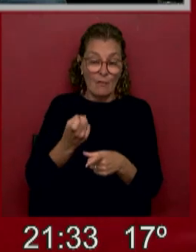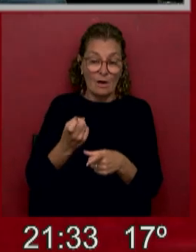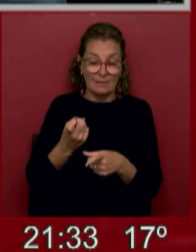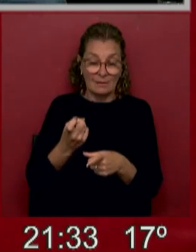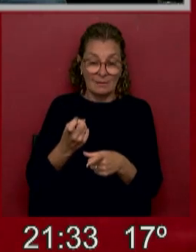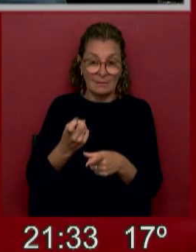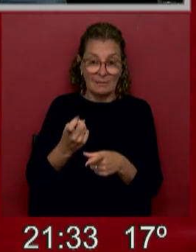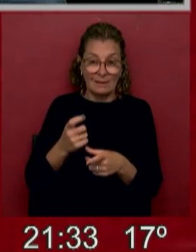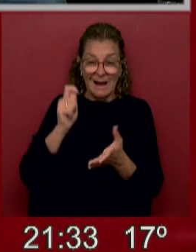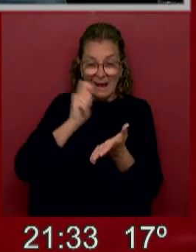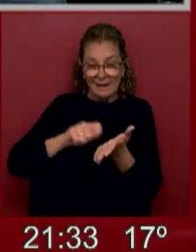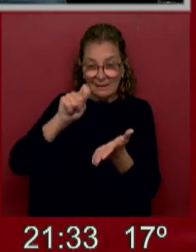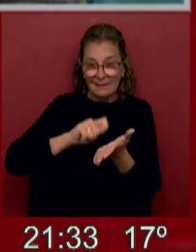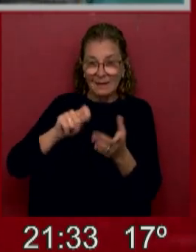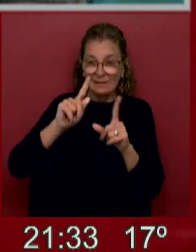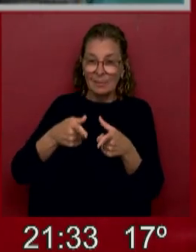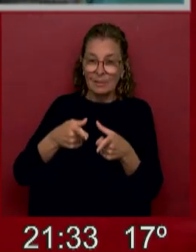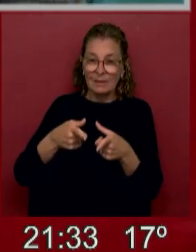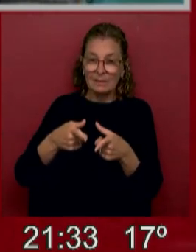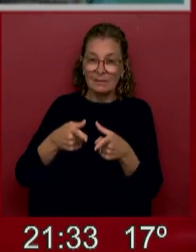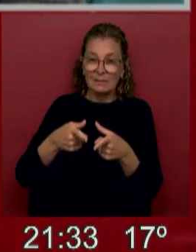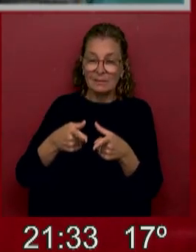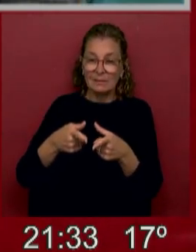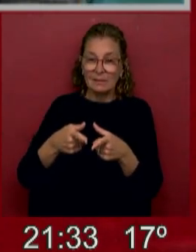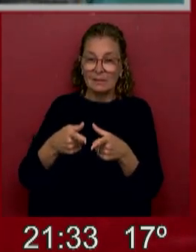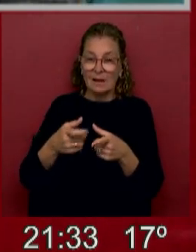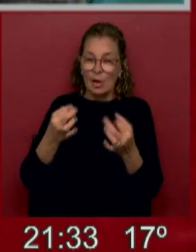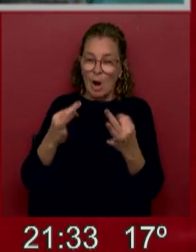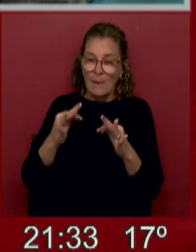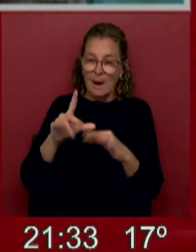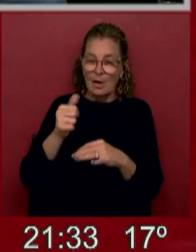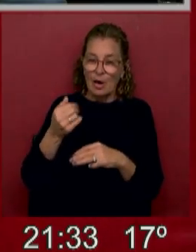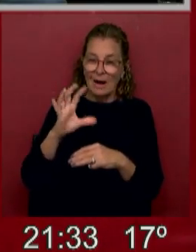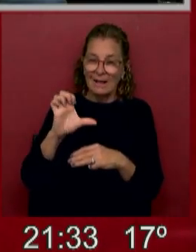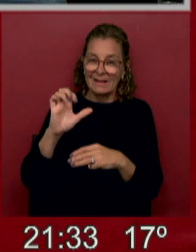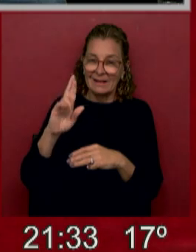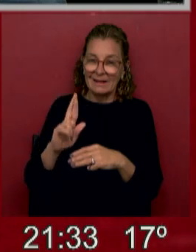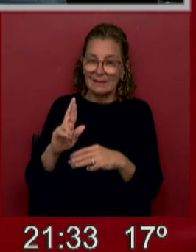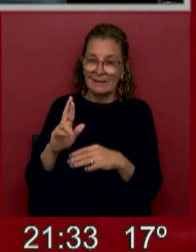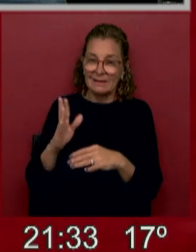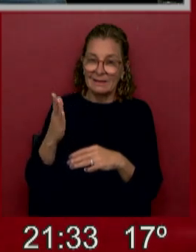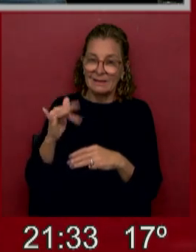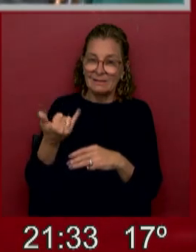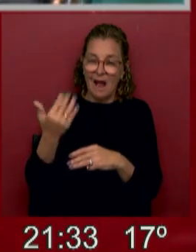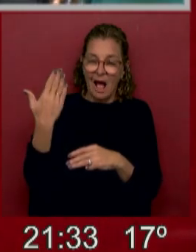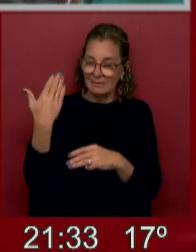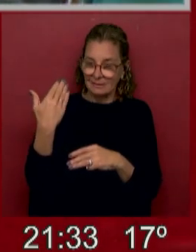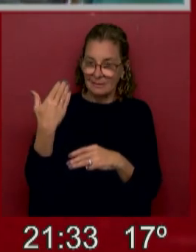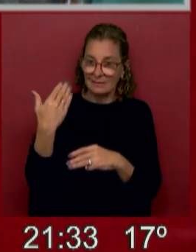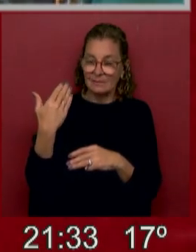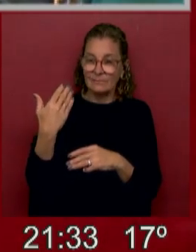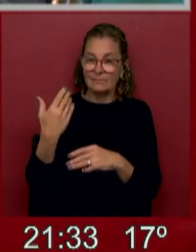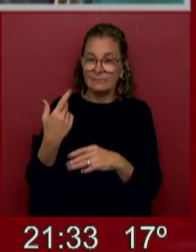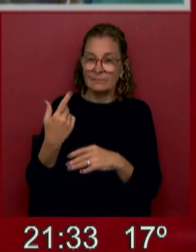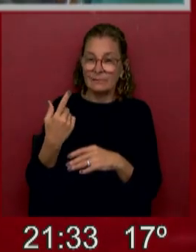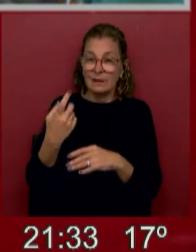las letras también le dan una personalidad fuerte a los hermanos Láser. ya le daba a Vieja Historia. Es verdad, sí. Entonces, pero decís,